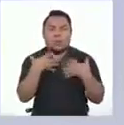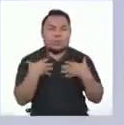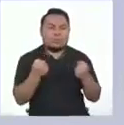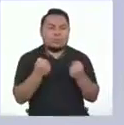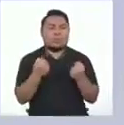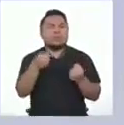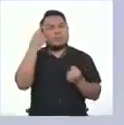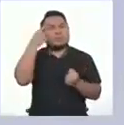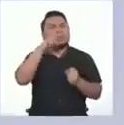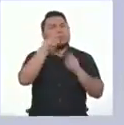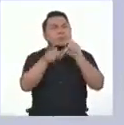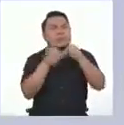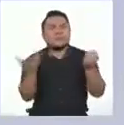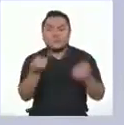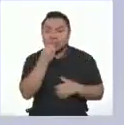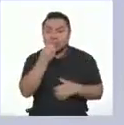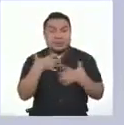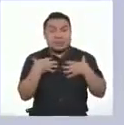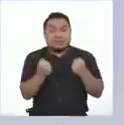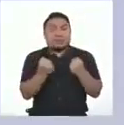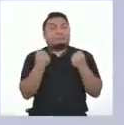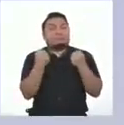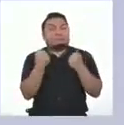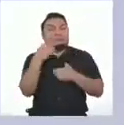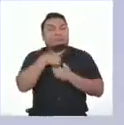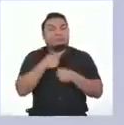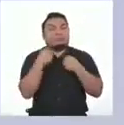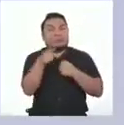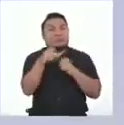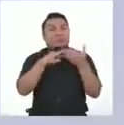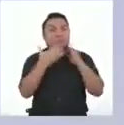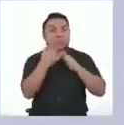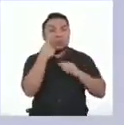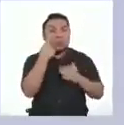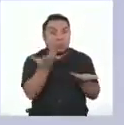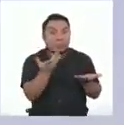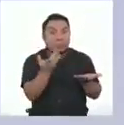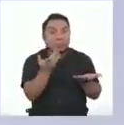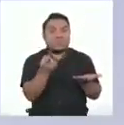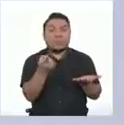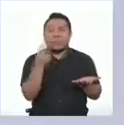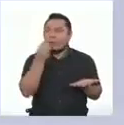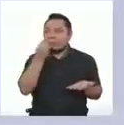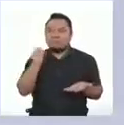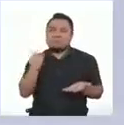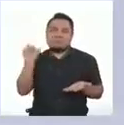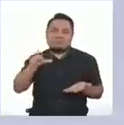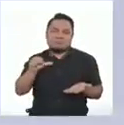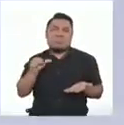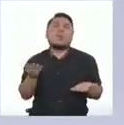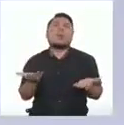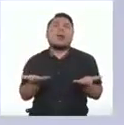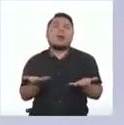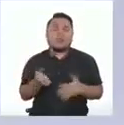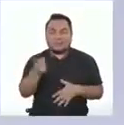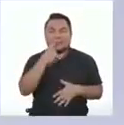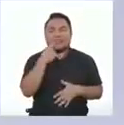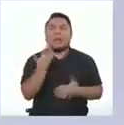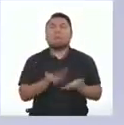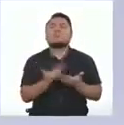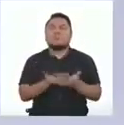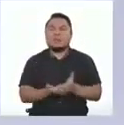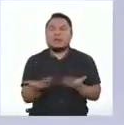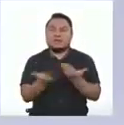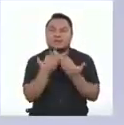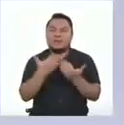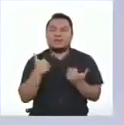¿Qué alimentos saludables conoces en tu comunidad? ¿Y los no saludables? Vamos a hacer una prueba muy rápida y sencilla.